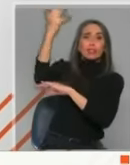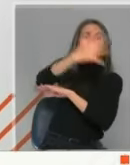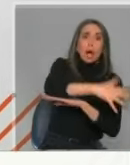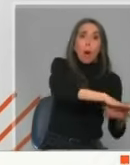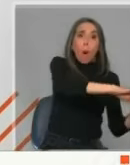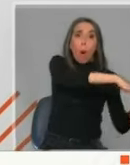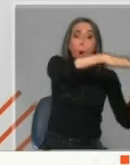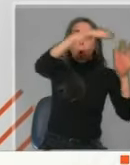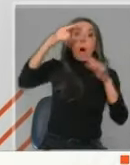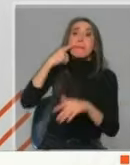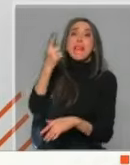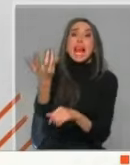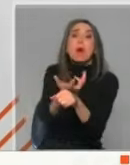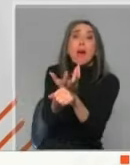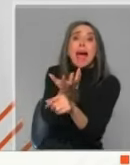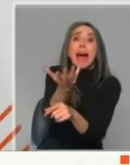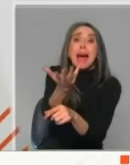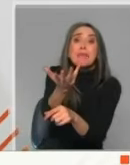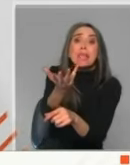Mírala.